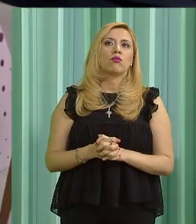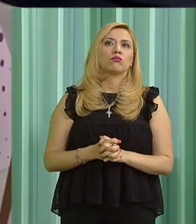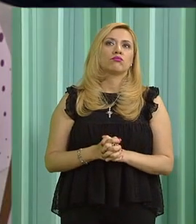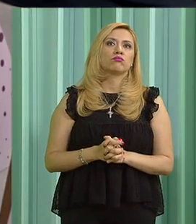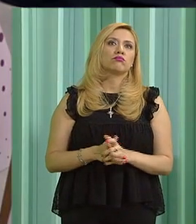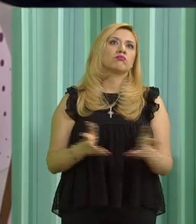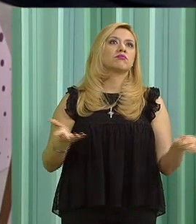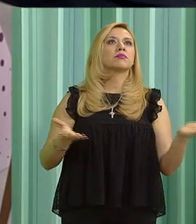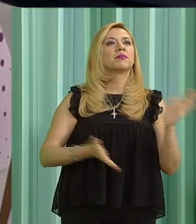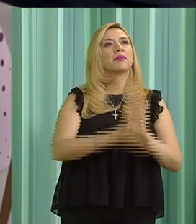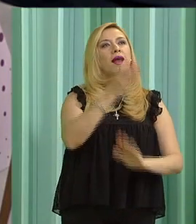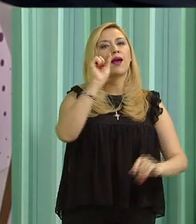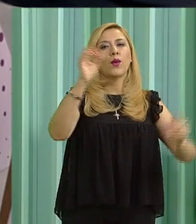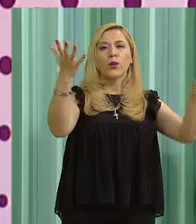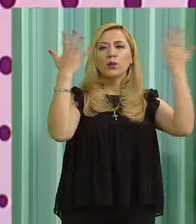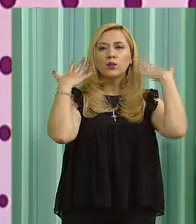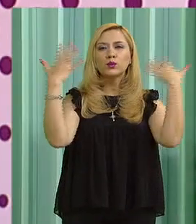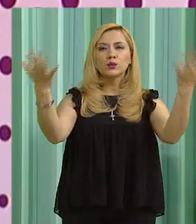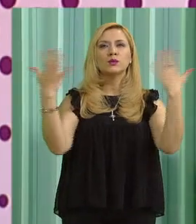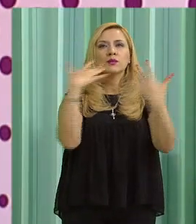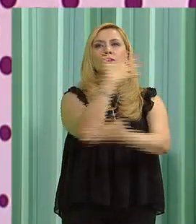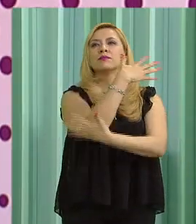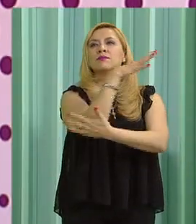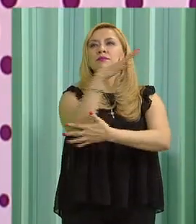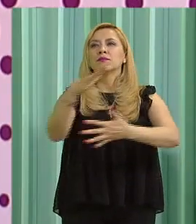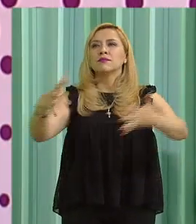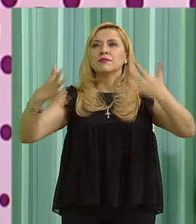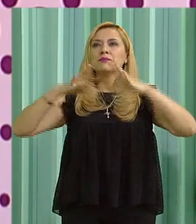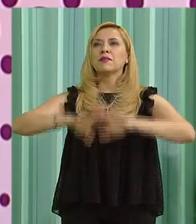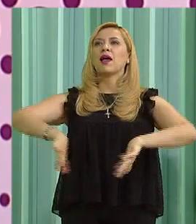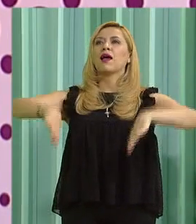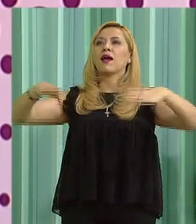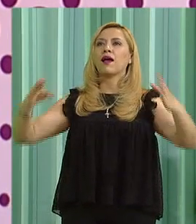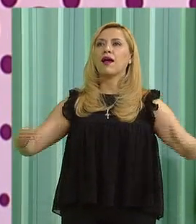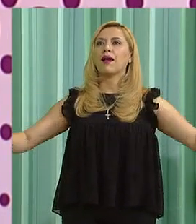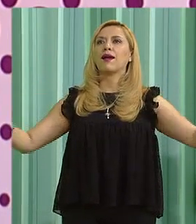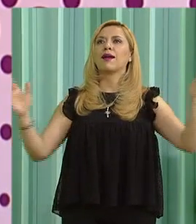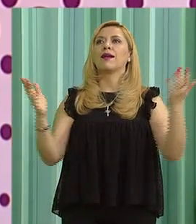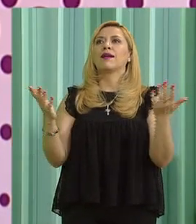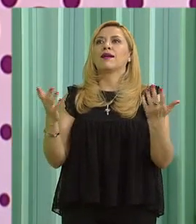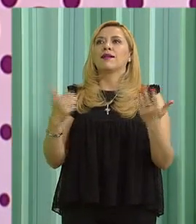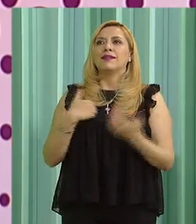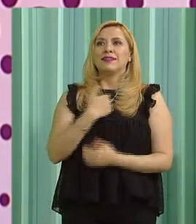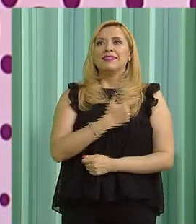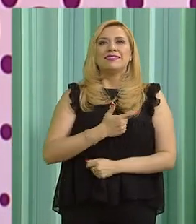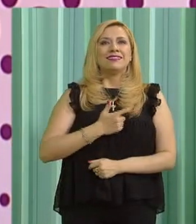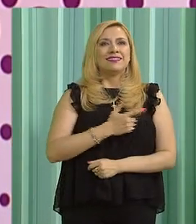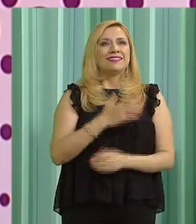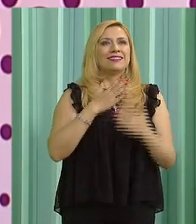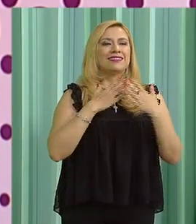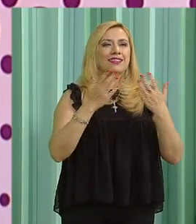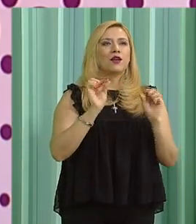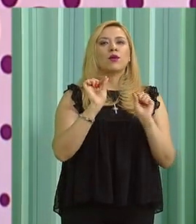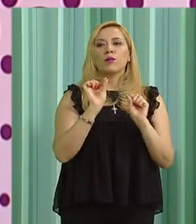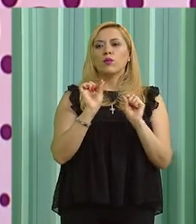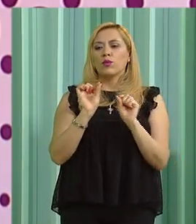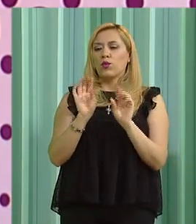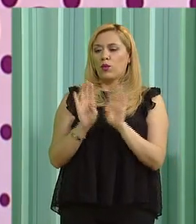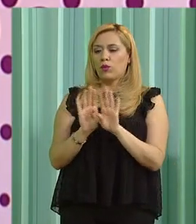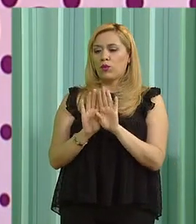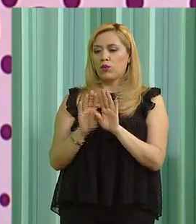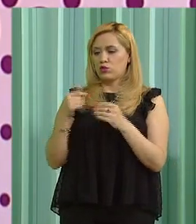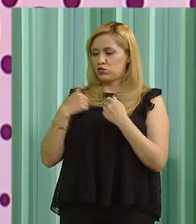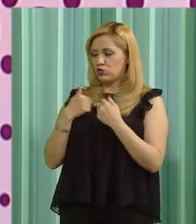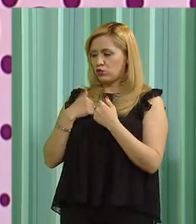con la naturaleza, proveernos de aquello que nos gusta, que realmente nos da placer, para compensar un poquito todas